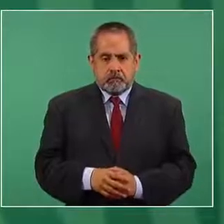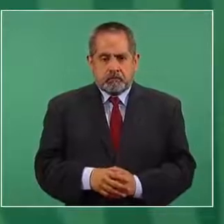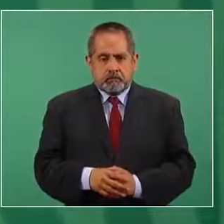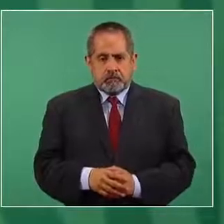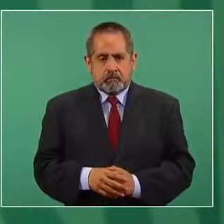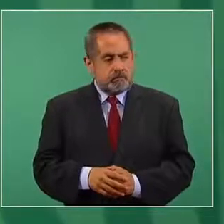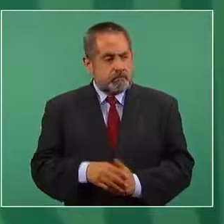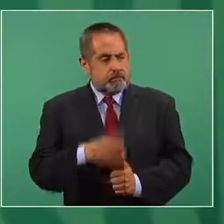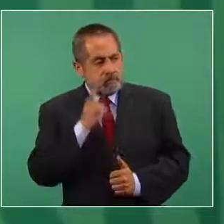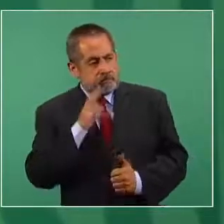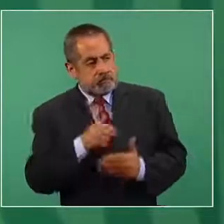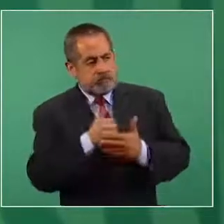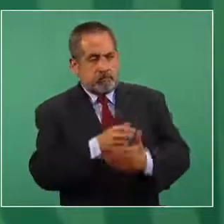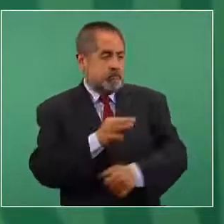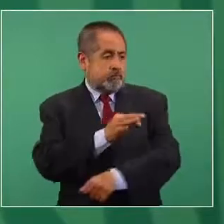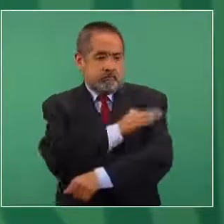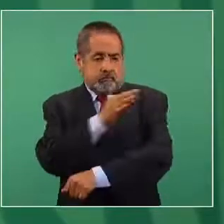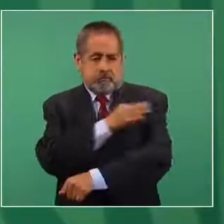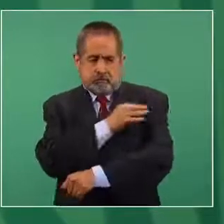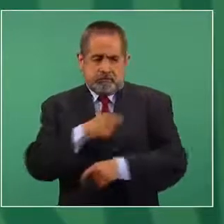ayudarlos con la vacunación